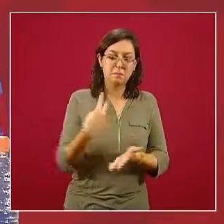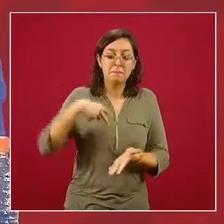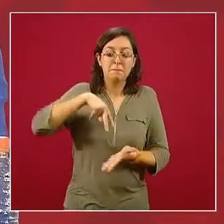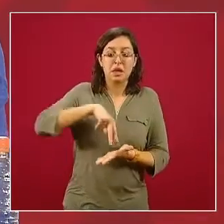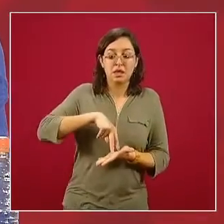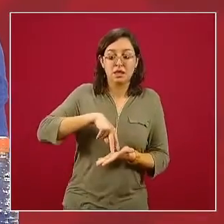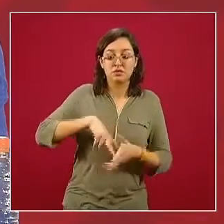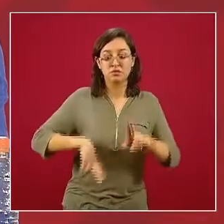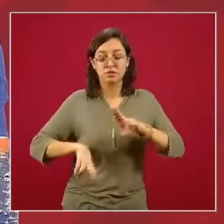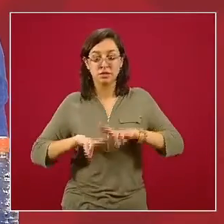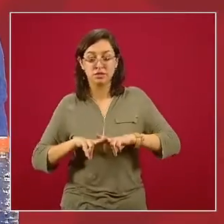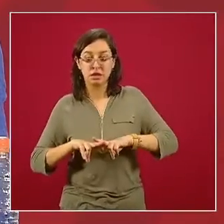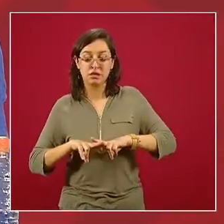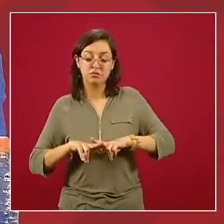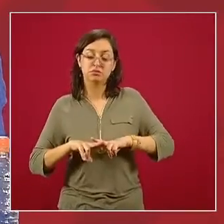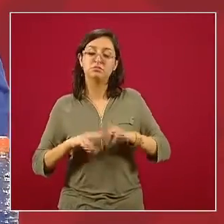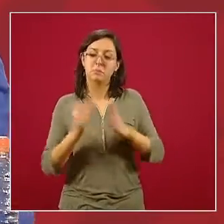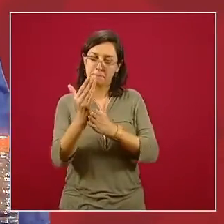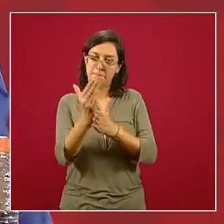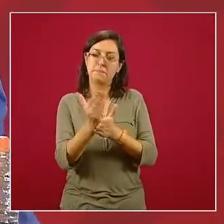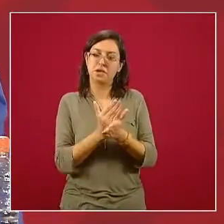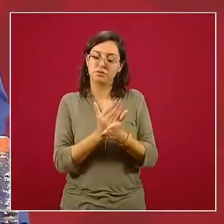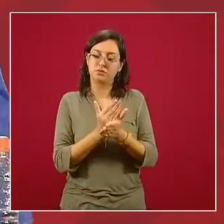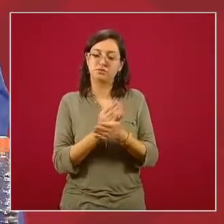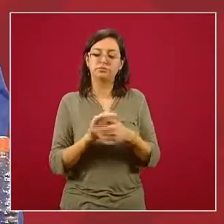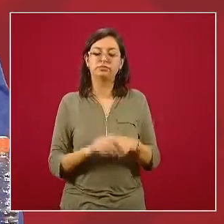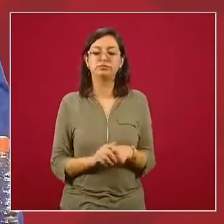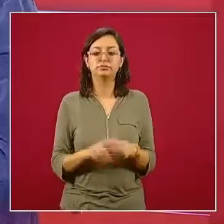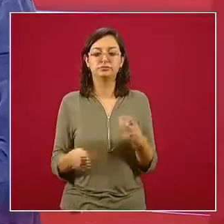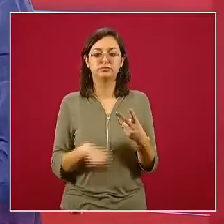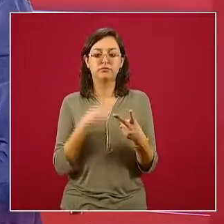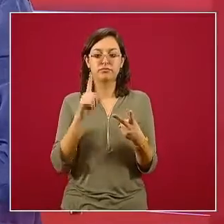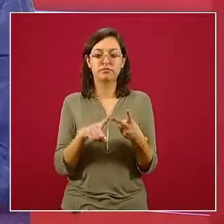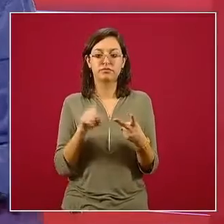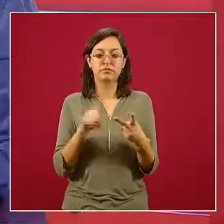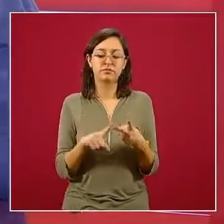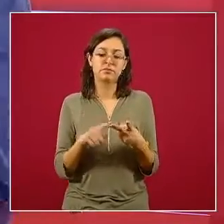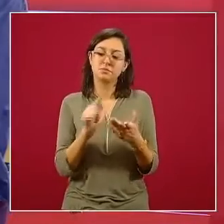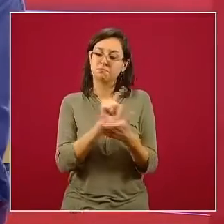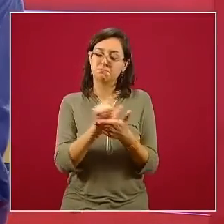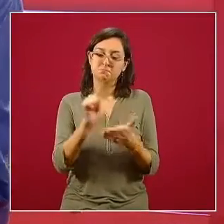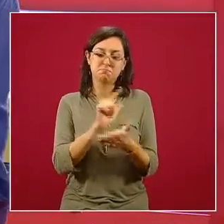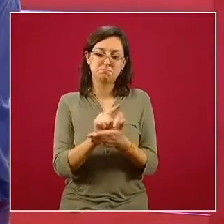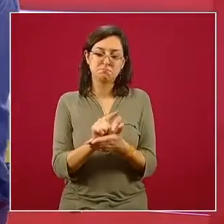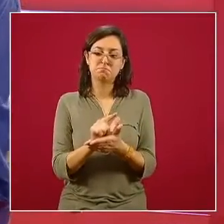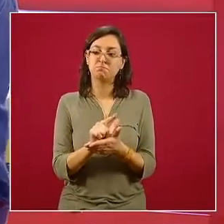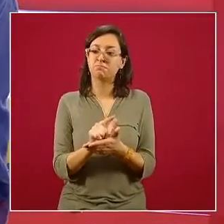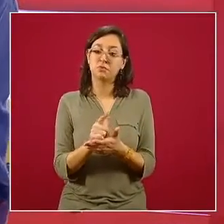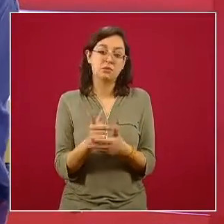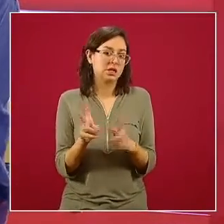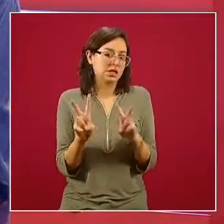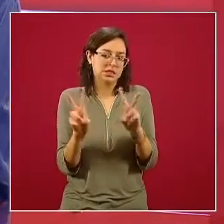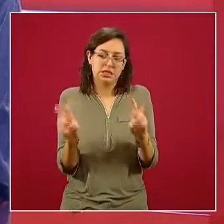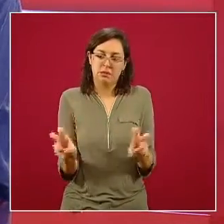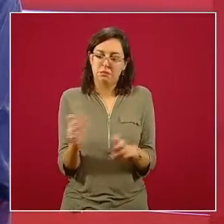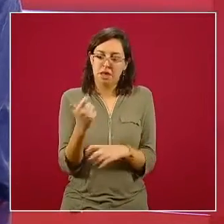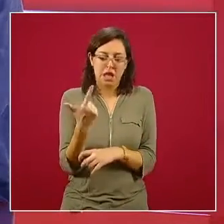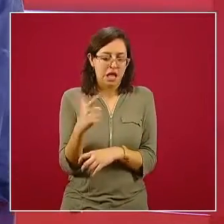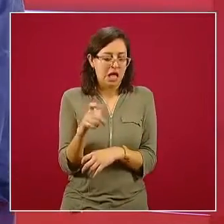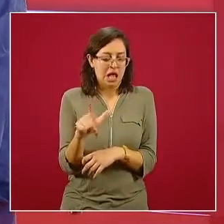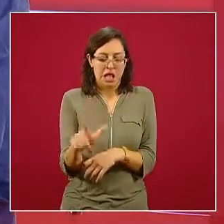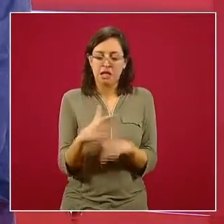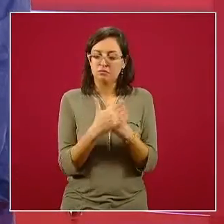como quienes van sentados. El otro es medidas higiénicas básicas, tanto el tema del uso de alcohol